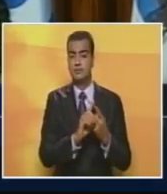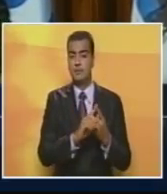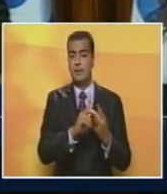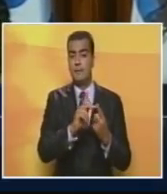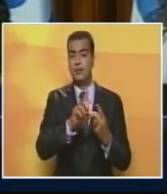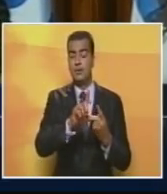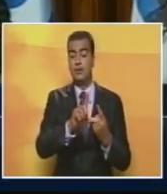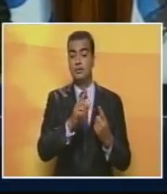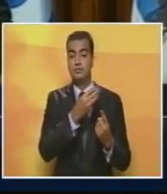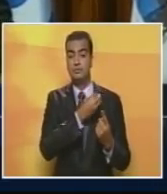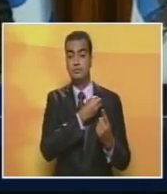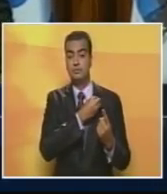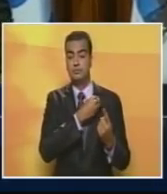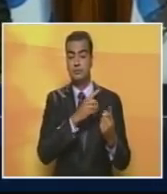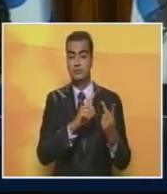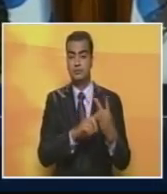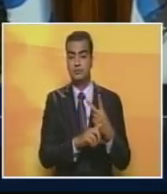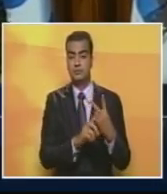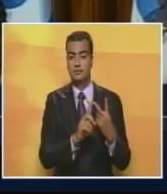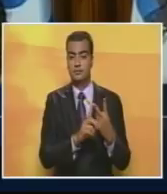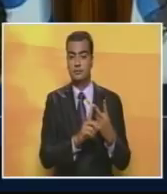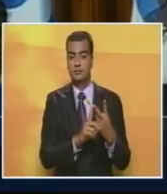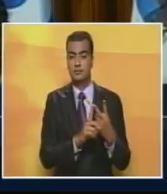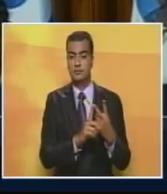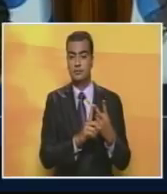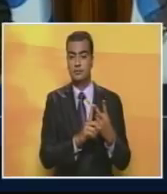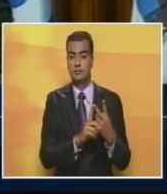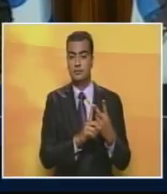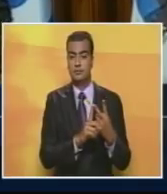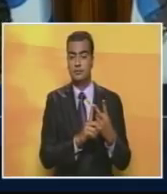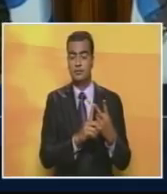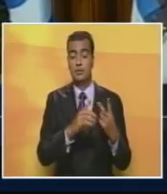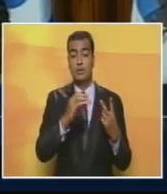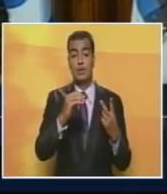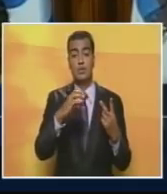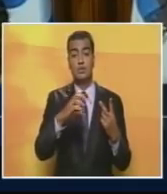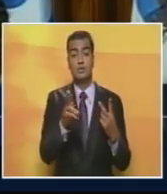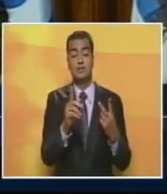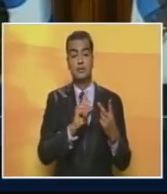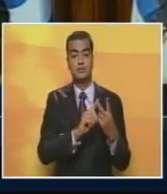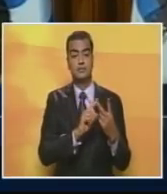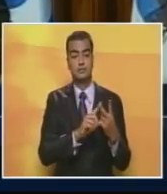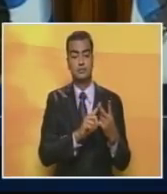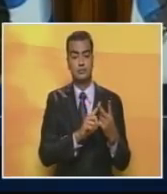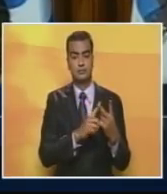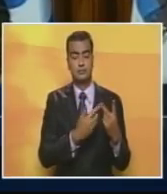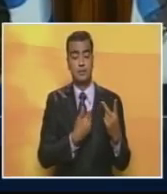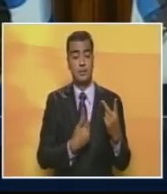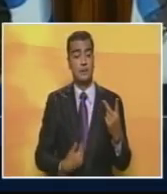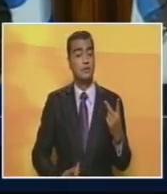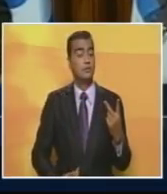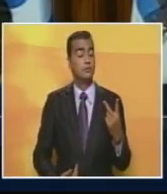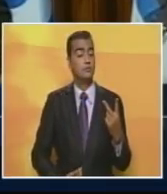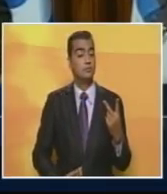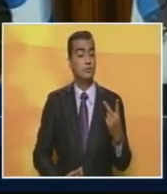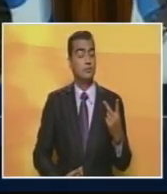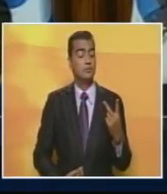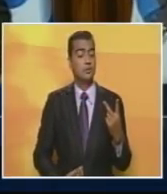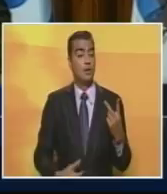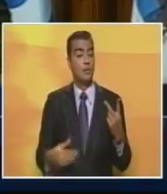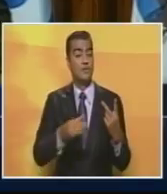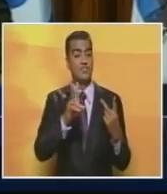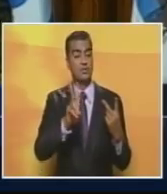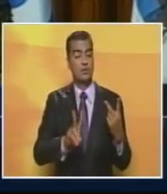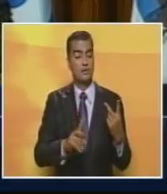Pedro León, director ejecutivo de la Faja Petrolífera del Orinoco; Orlando Chacín, presidente de la Corporación Venezolana de